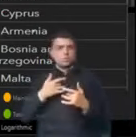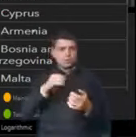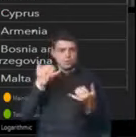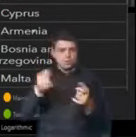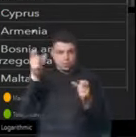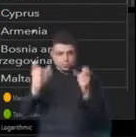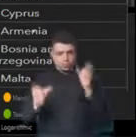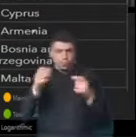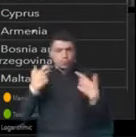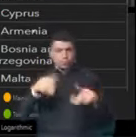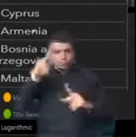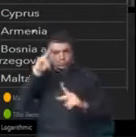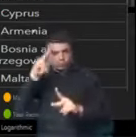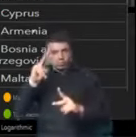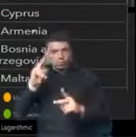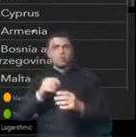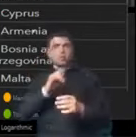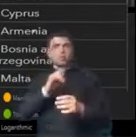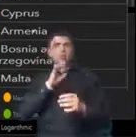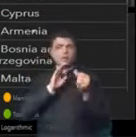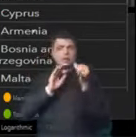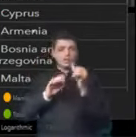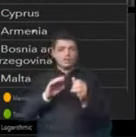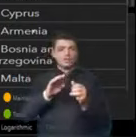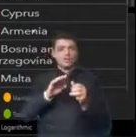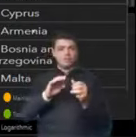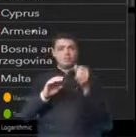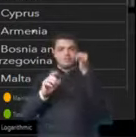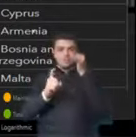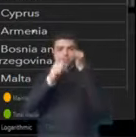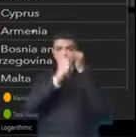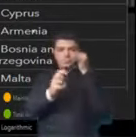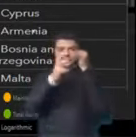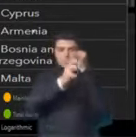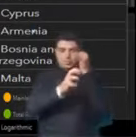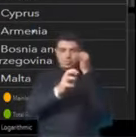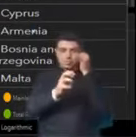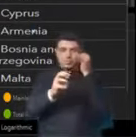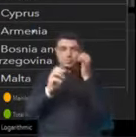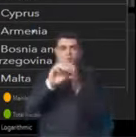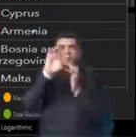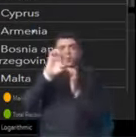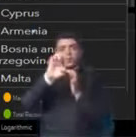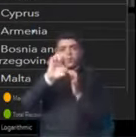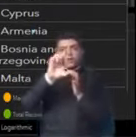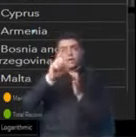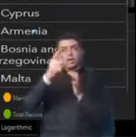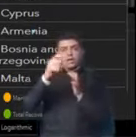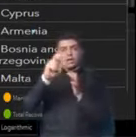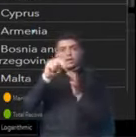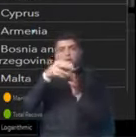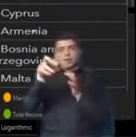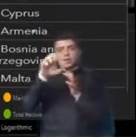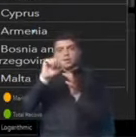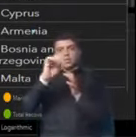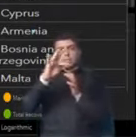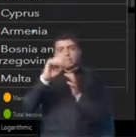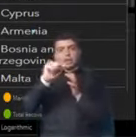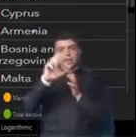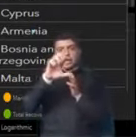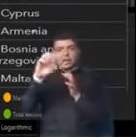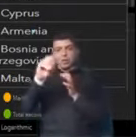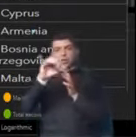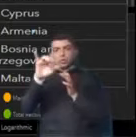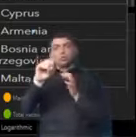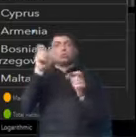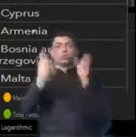el científico Manuel Elkin Patarroyo, hablaba sobre ese caso. En este momento las personas están muy asustadas. No quiere decir que no hay que